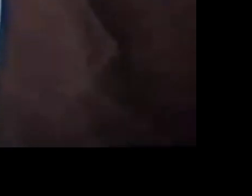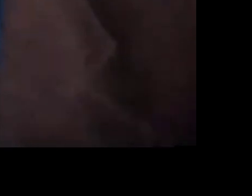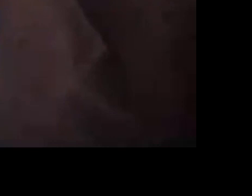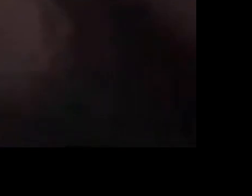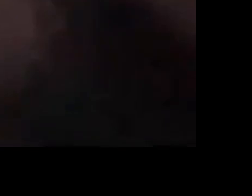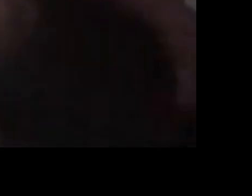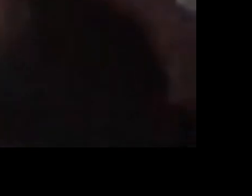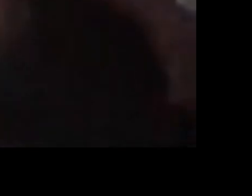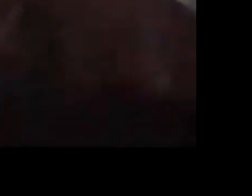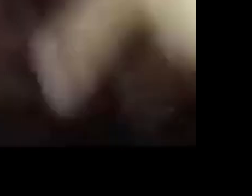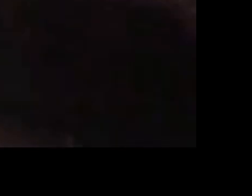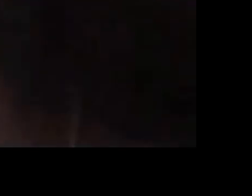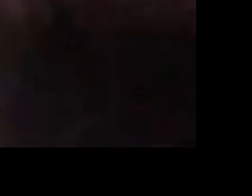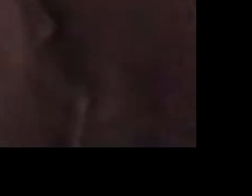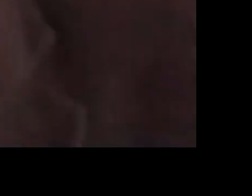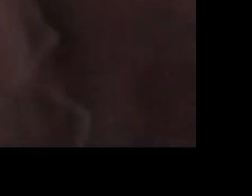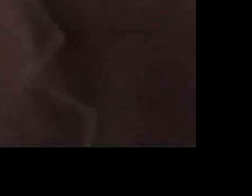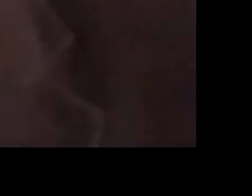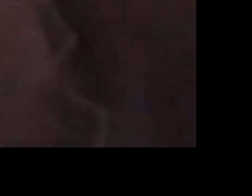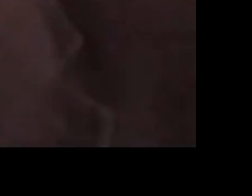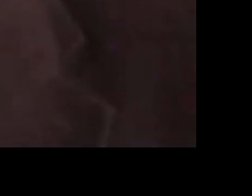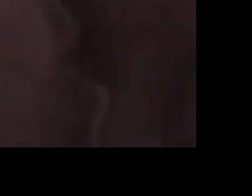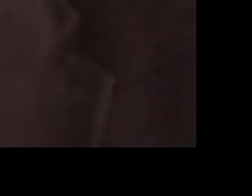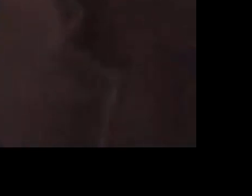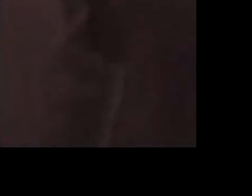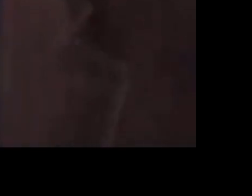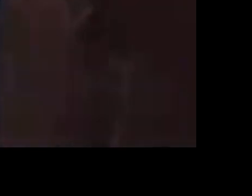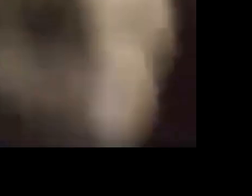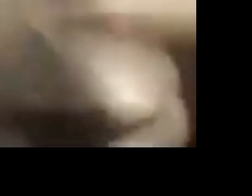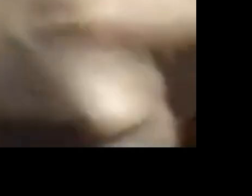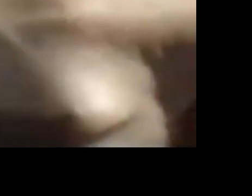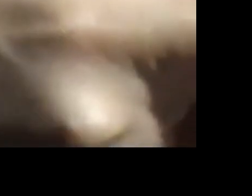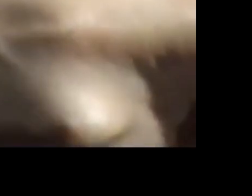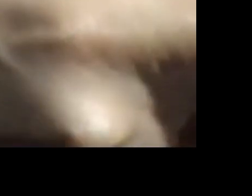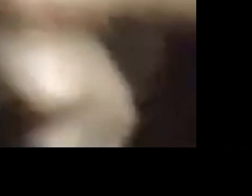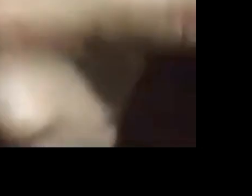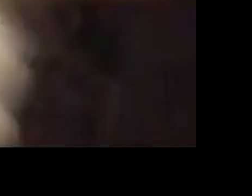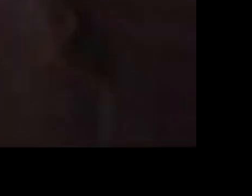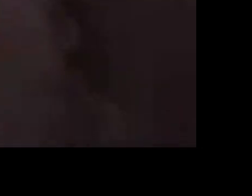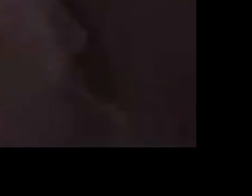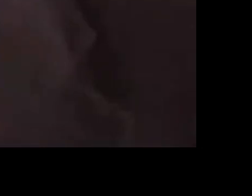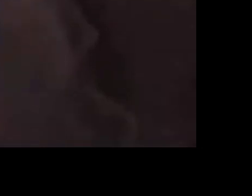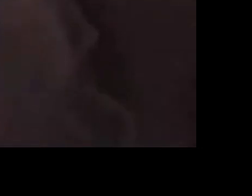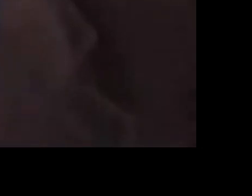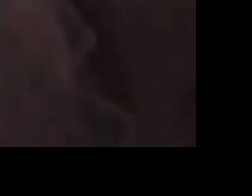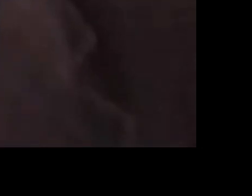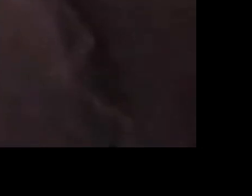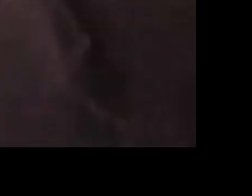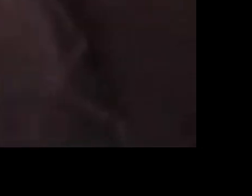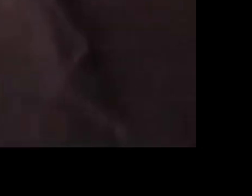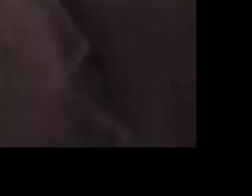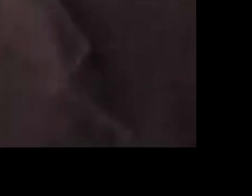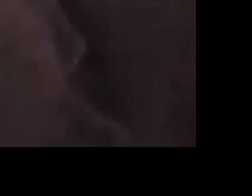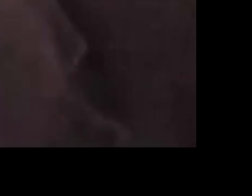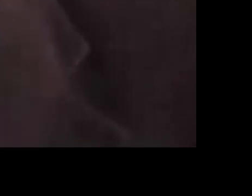punto, porque puede ser que yo tenga un sujeto que obtenga los beneficios fiscales y después otro lo pretenga sobre los beneficios fiscales presentes. ¿Por qué? Porque invertí en un boleto